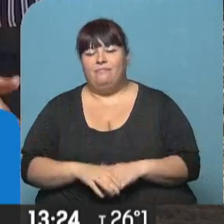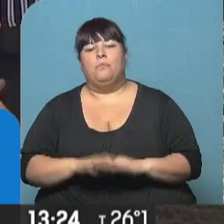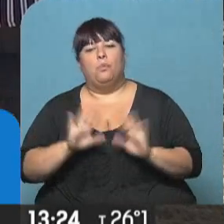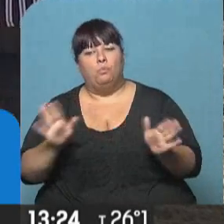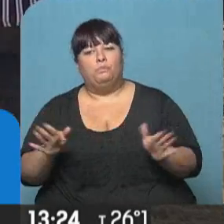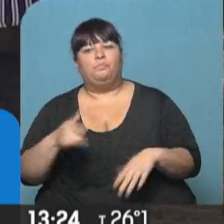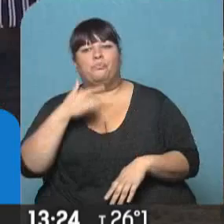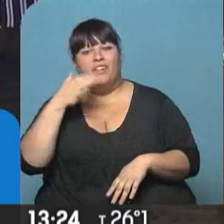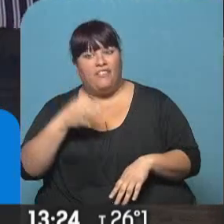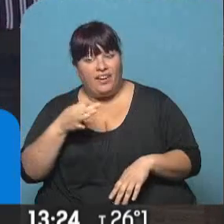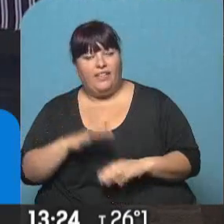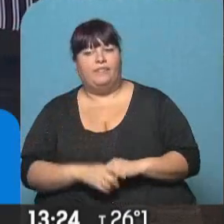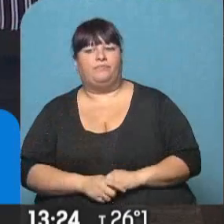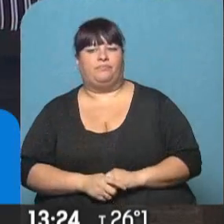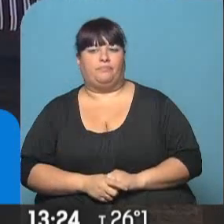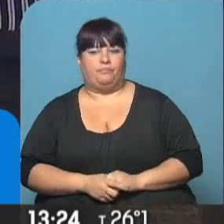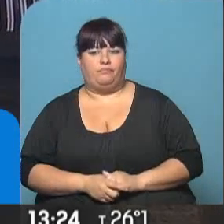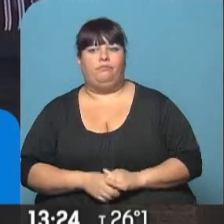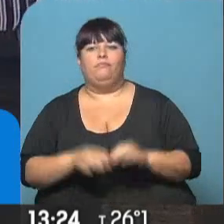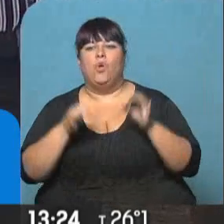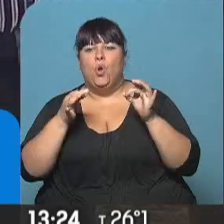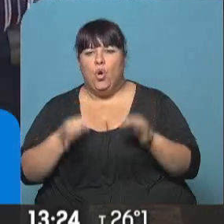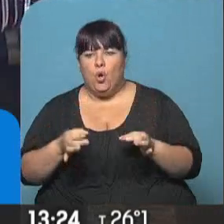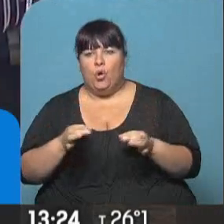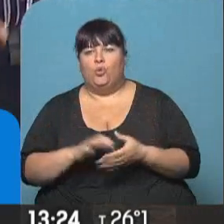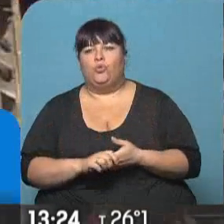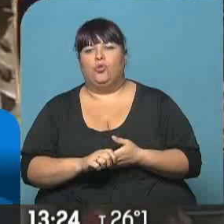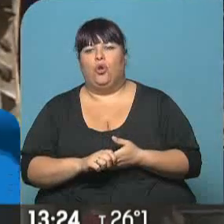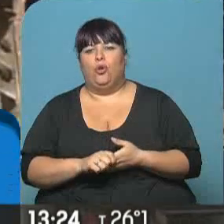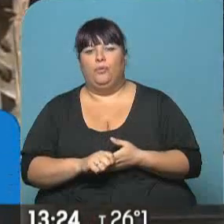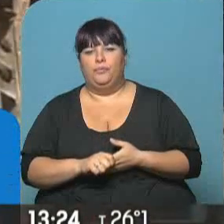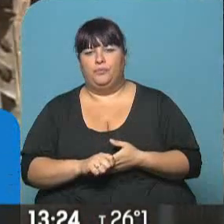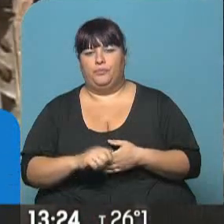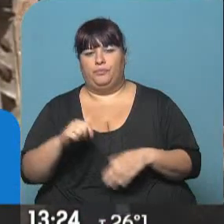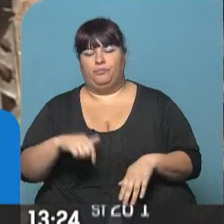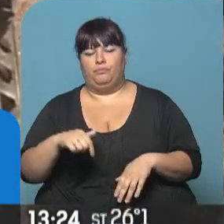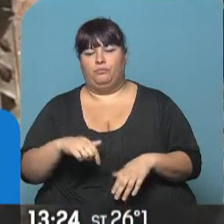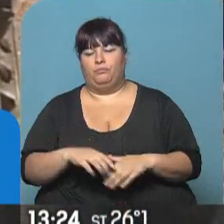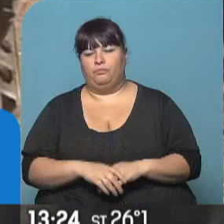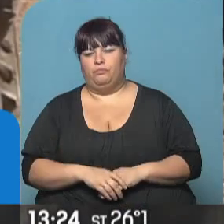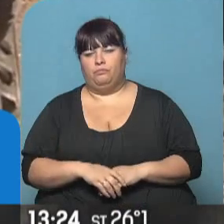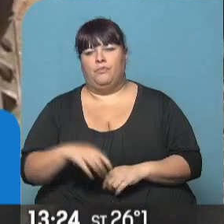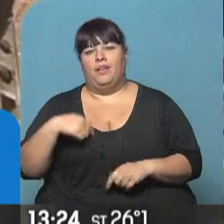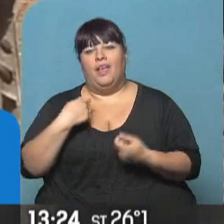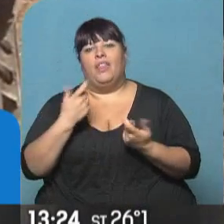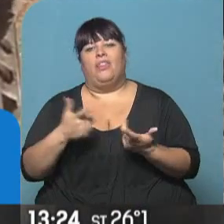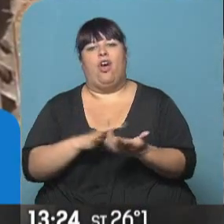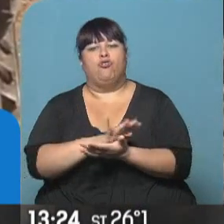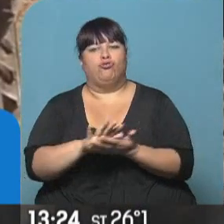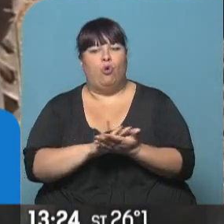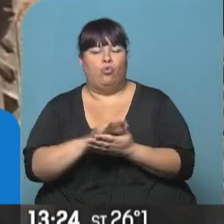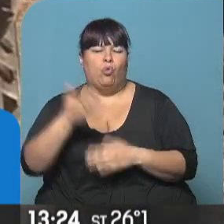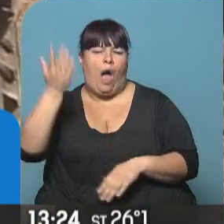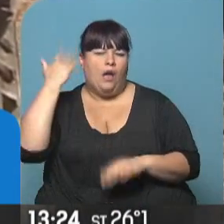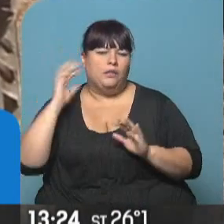bueno la verdad que justamente estamos trayendo una solución que se espera